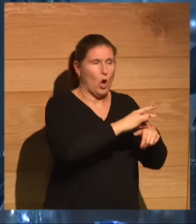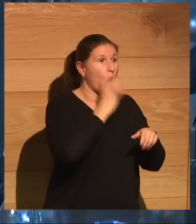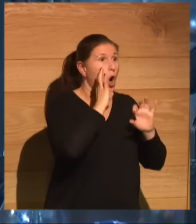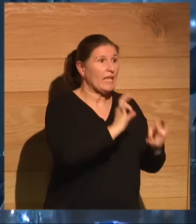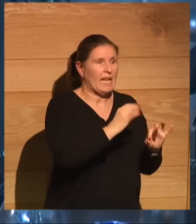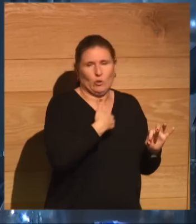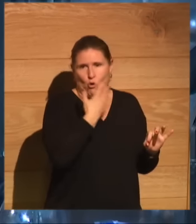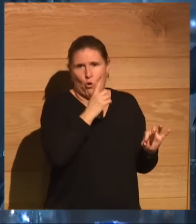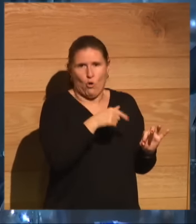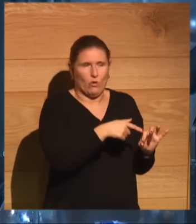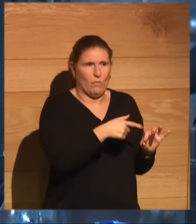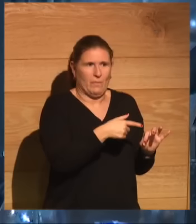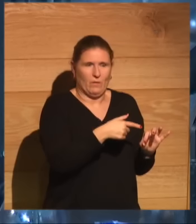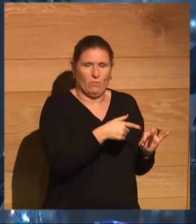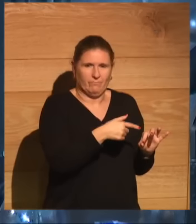lo conozco, pero